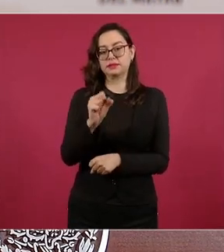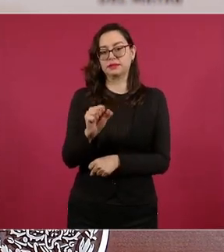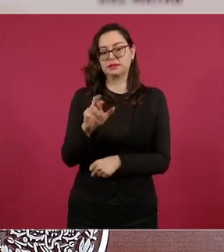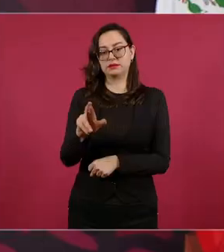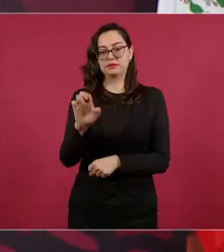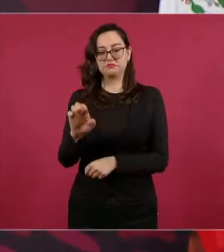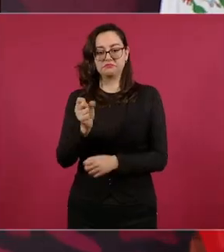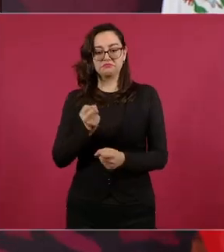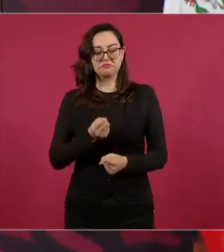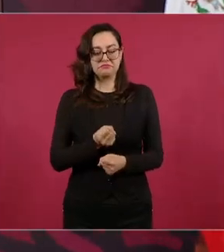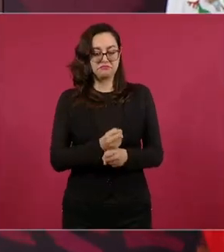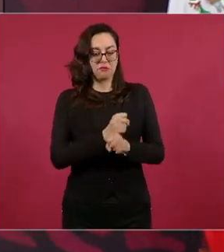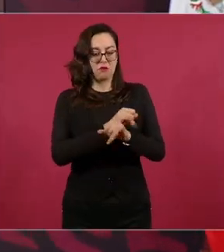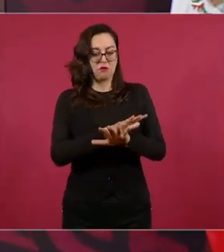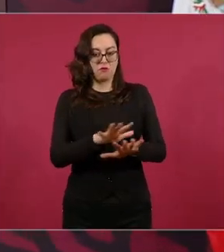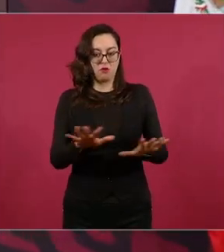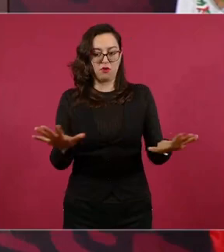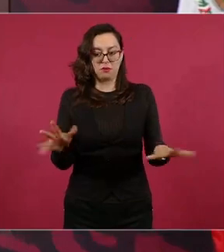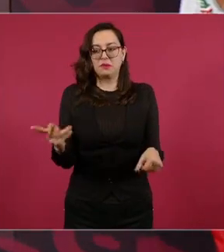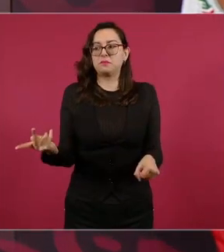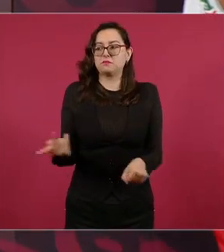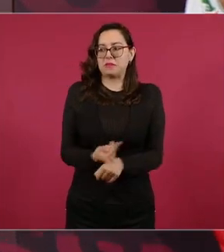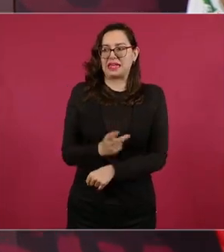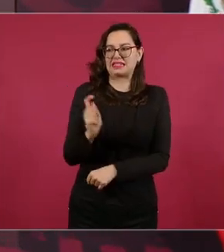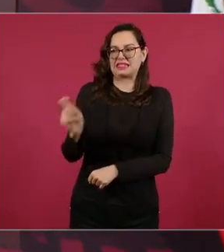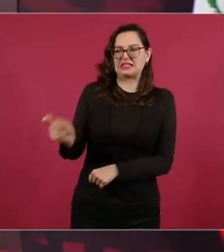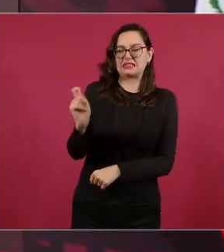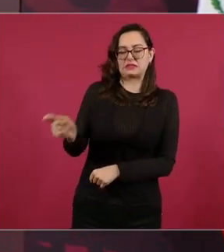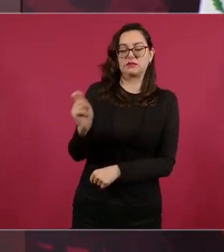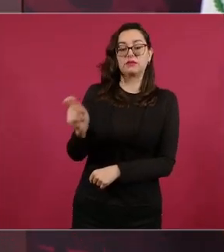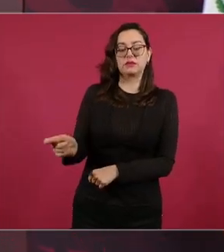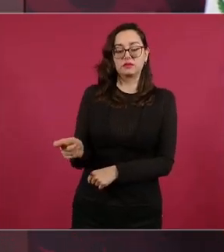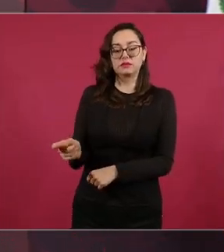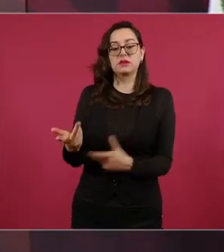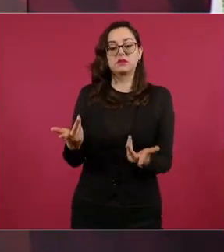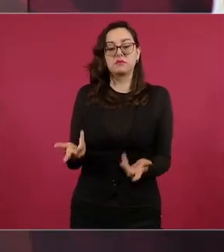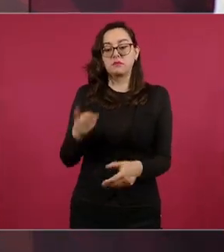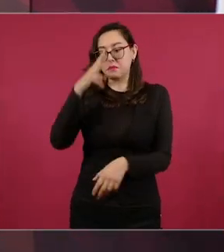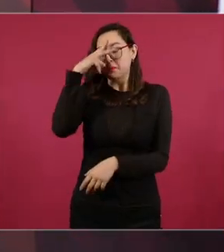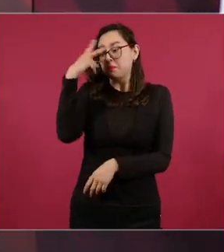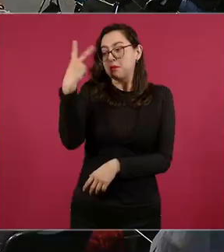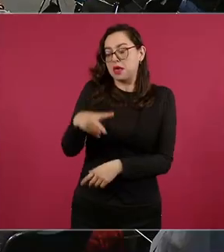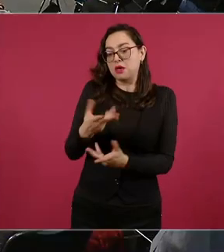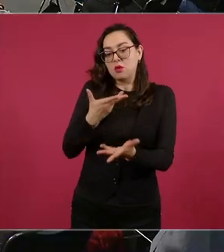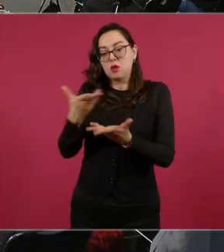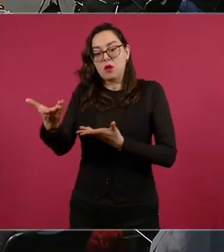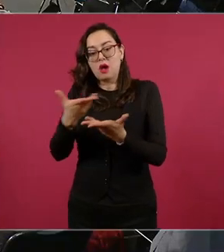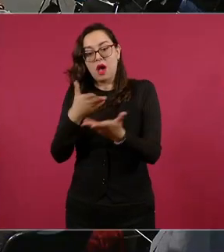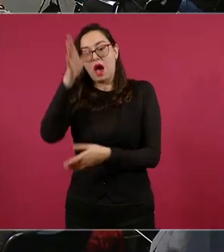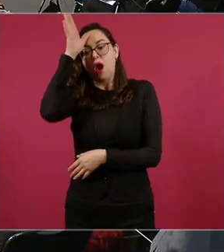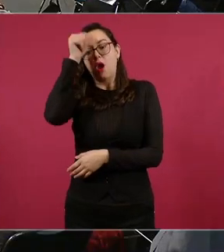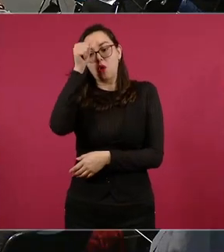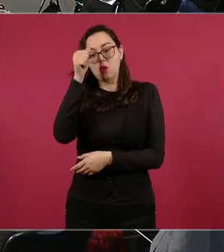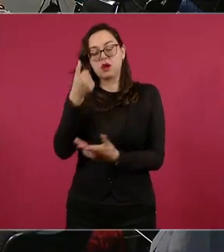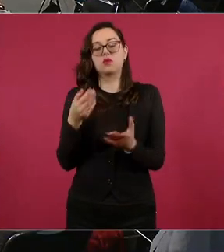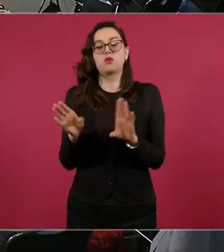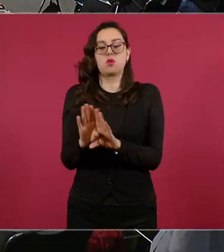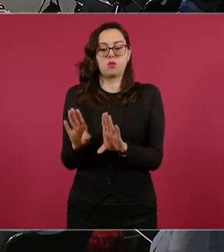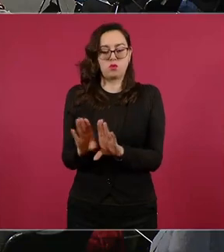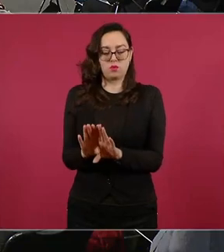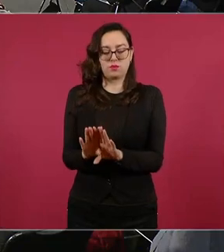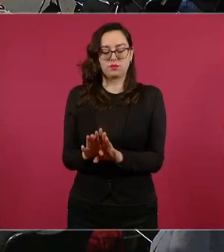de la situación en Haití y de los acuerdos que se tomaron y que respalda México